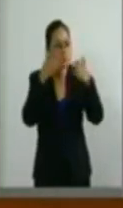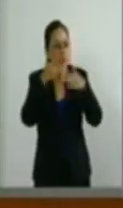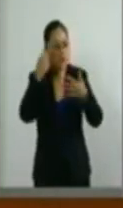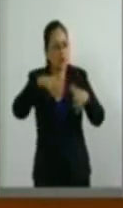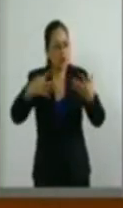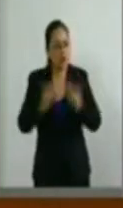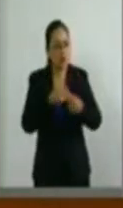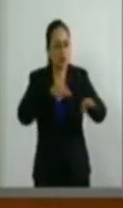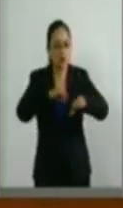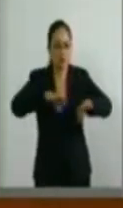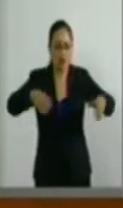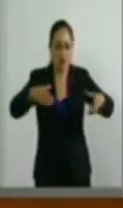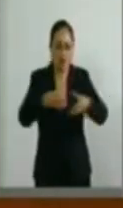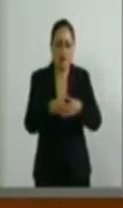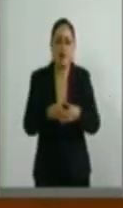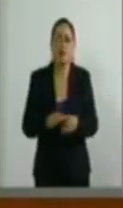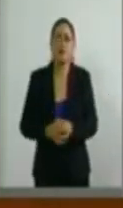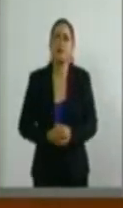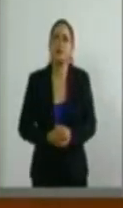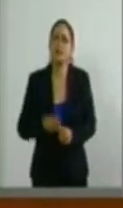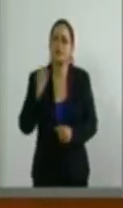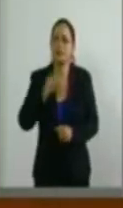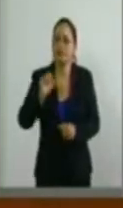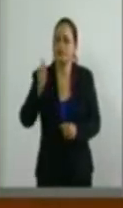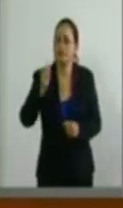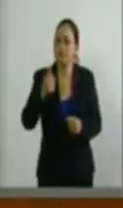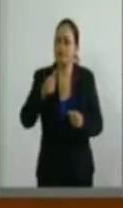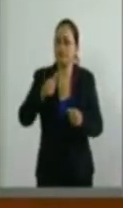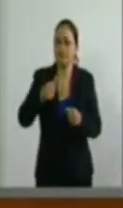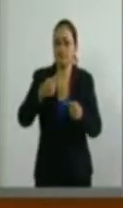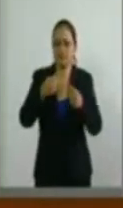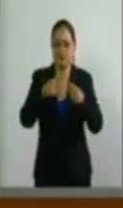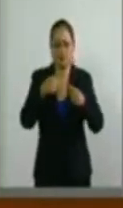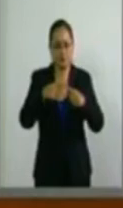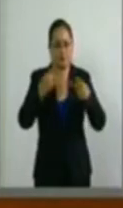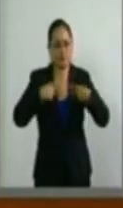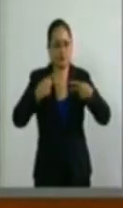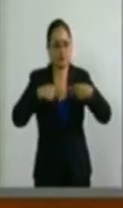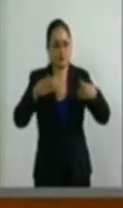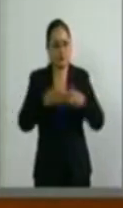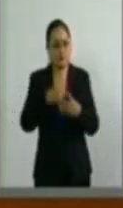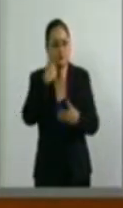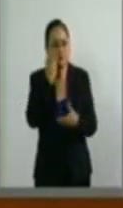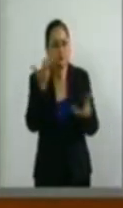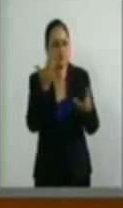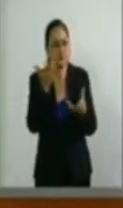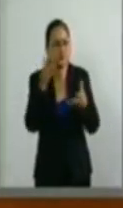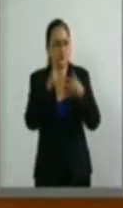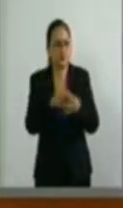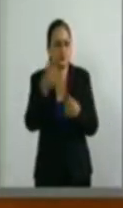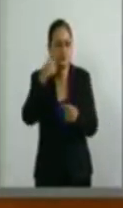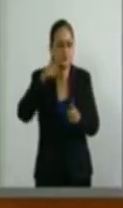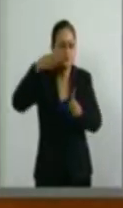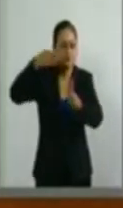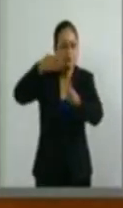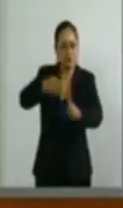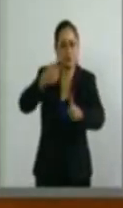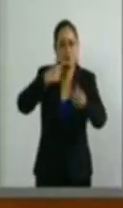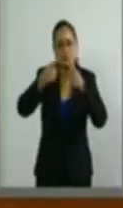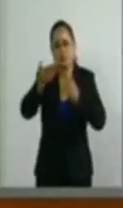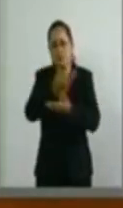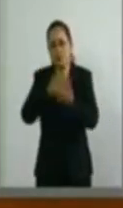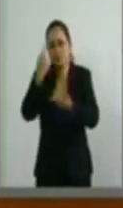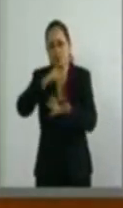trabajar en conferencia, y de muchos otros actores del sector empeñados en el diálogo y en el compromiso para